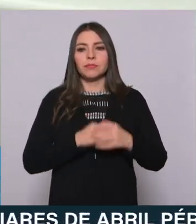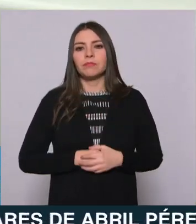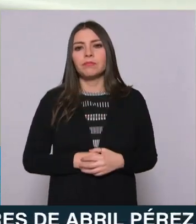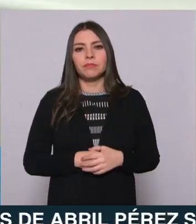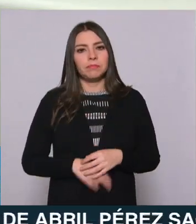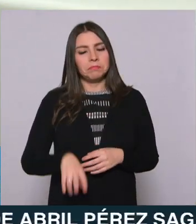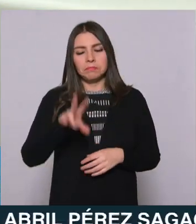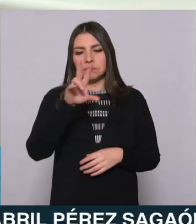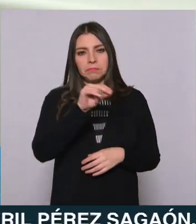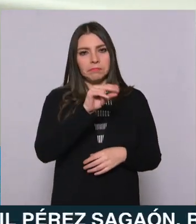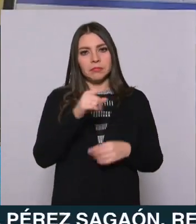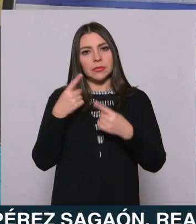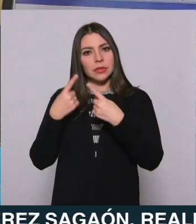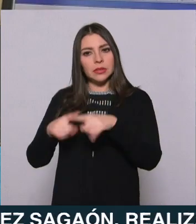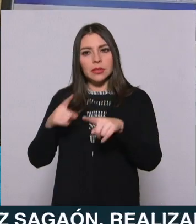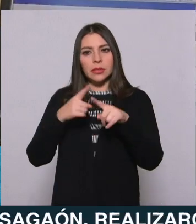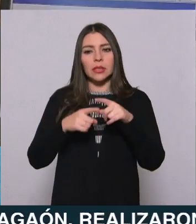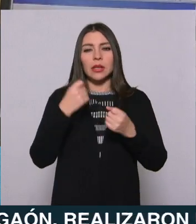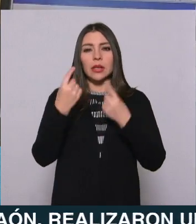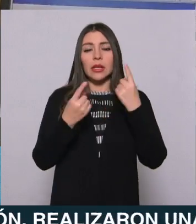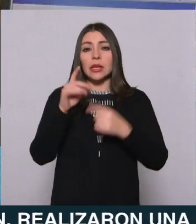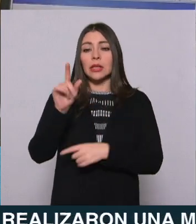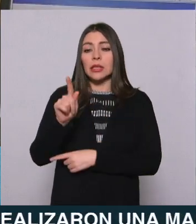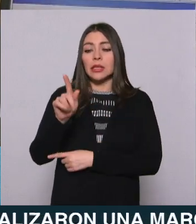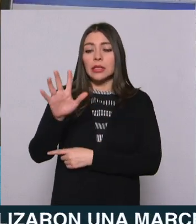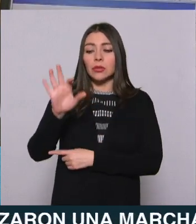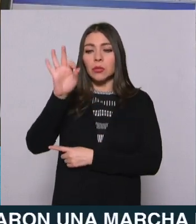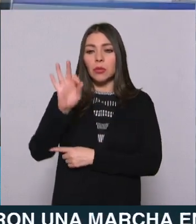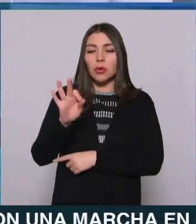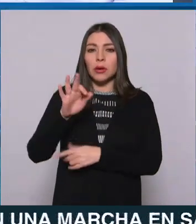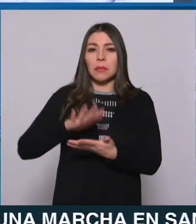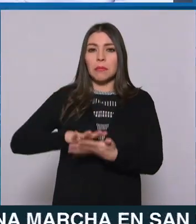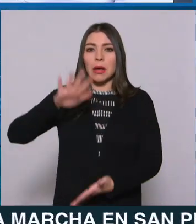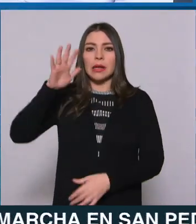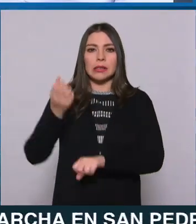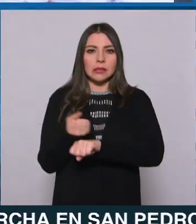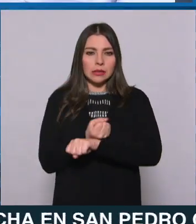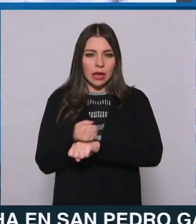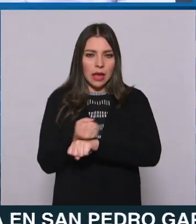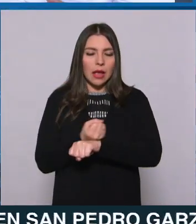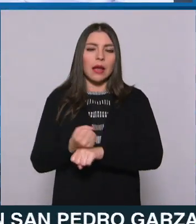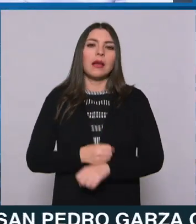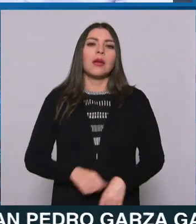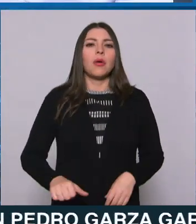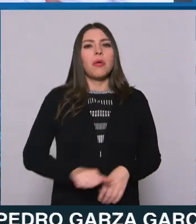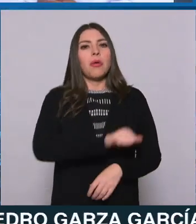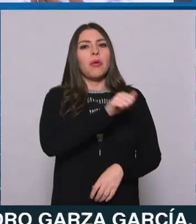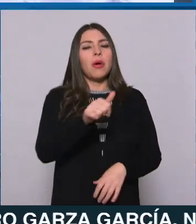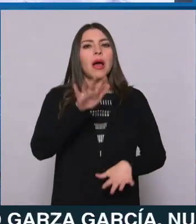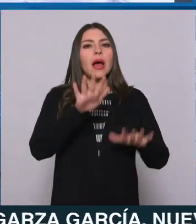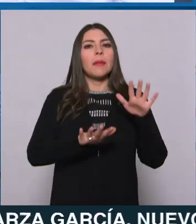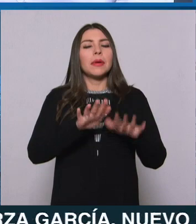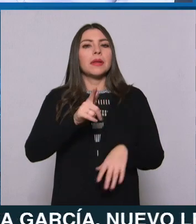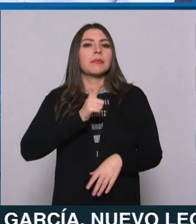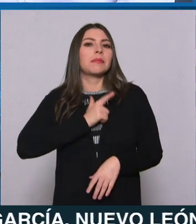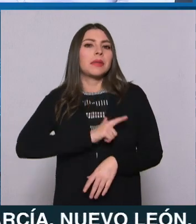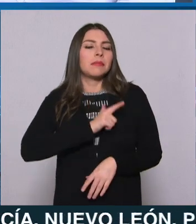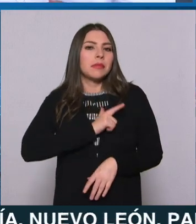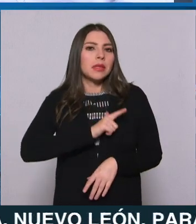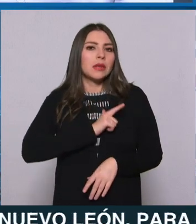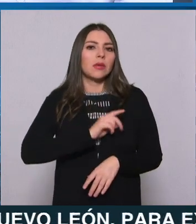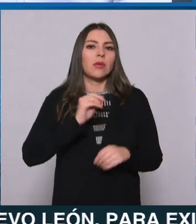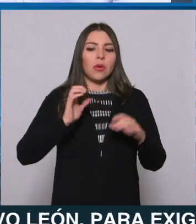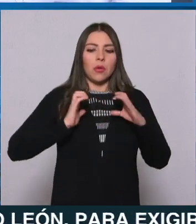de sangre, los otros son de muestras específicas, por ejemplo, líquidos corporales, líquido cefalorraquídeo, muestras